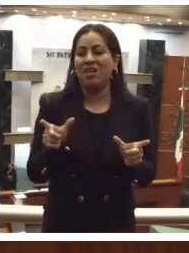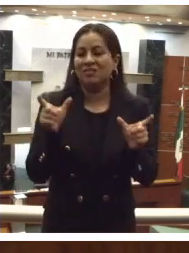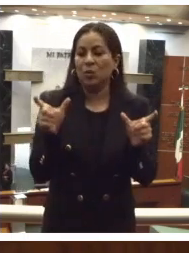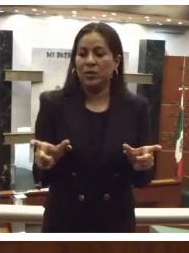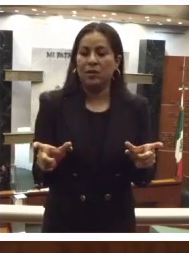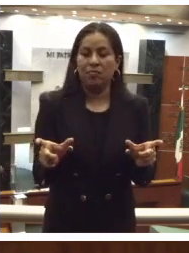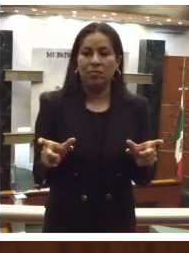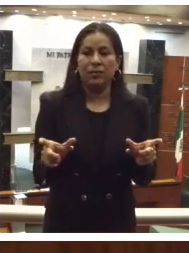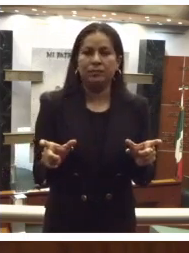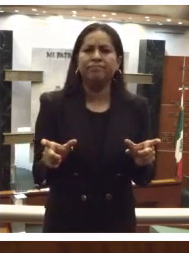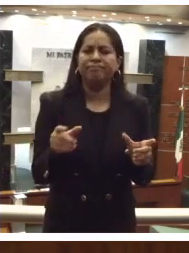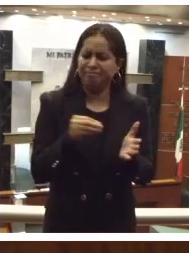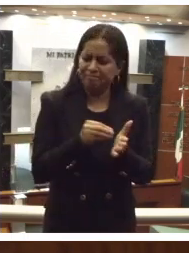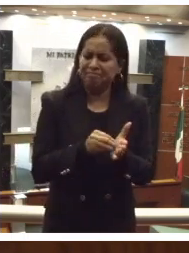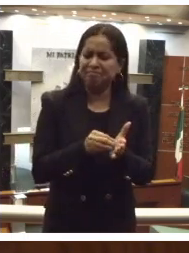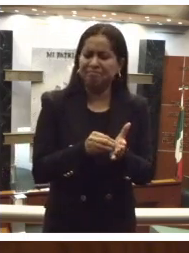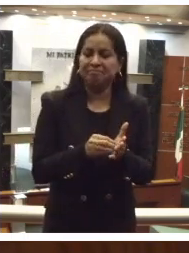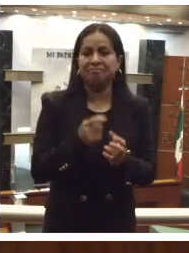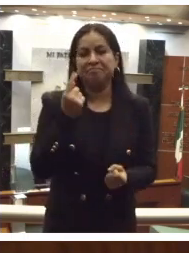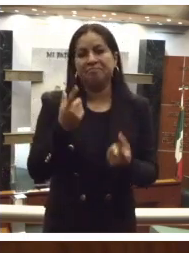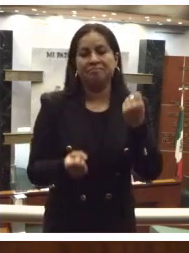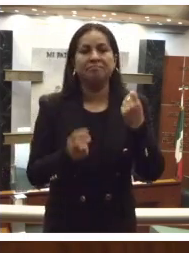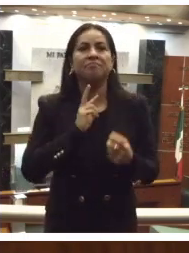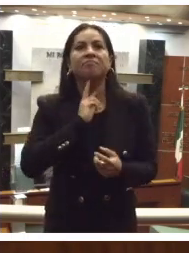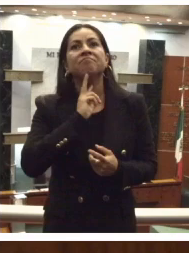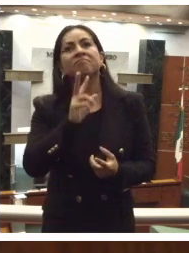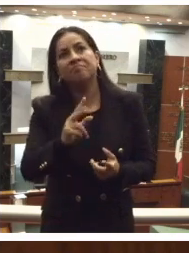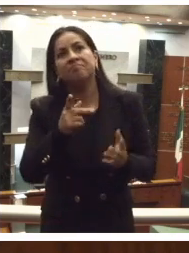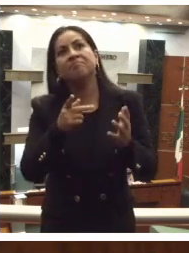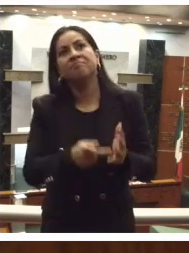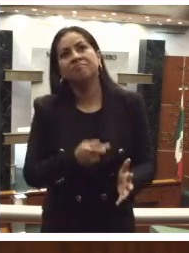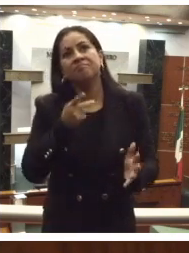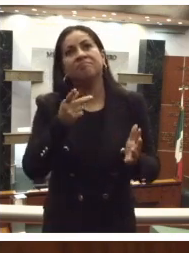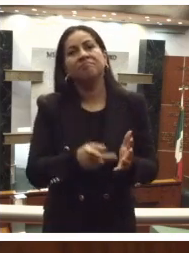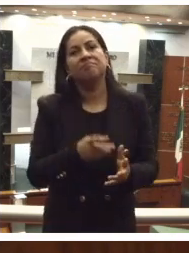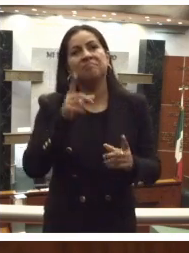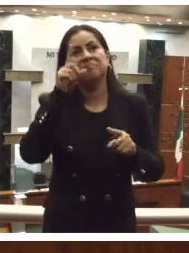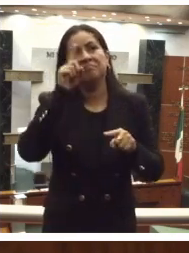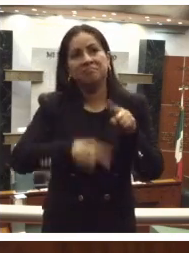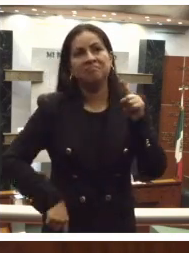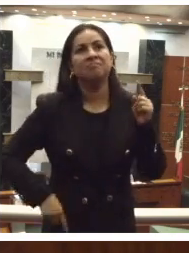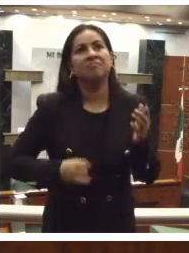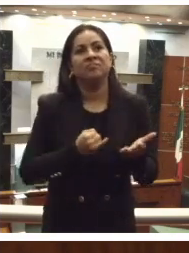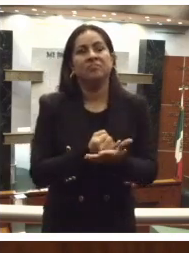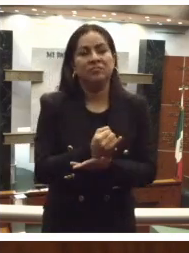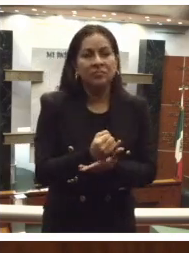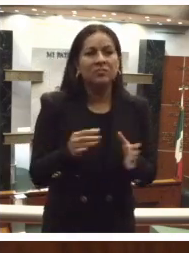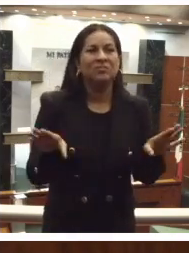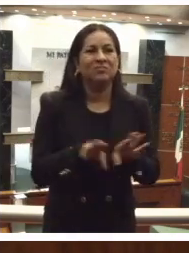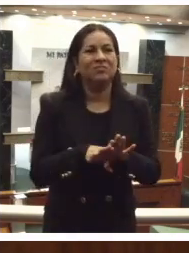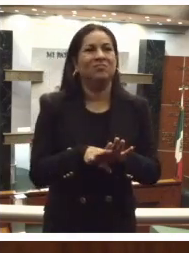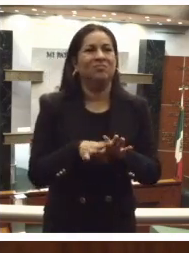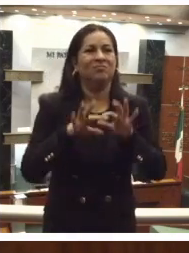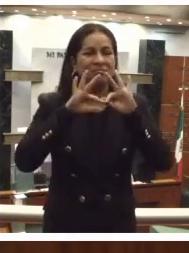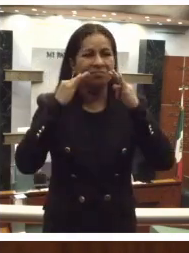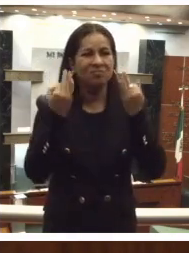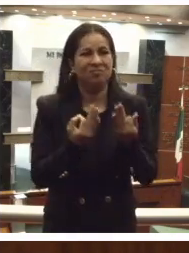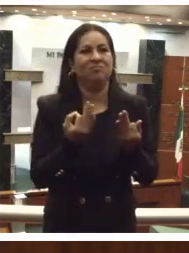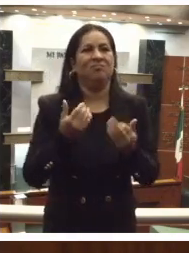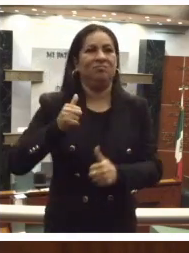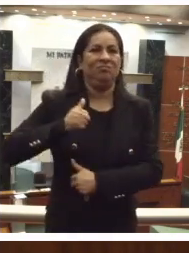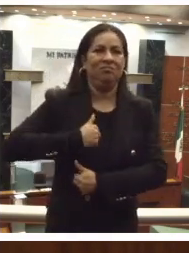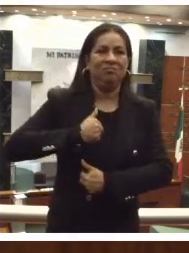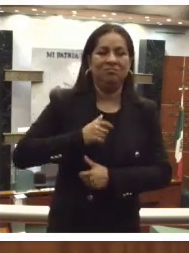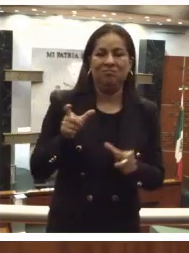seguridad. Hay todavía algunas voces que insisten en demeritar esta decisión como un intento de militarizar